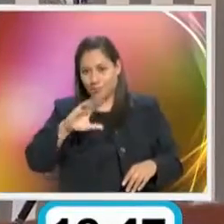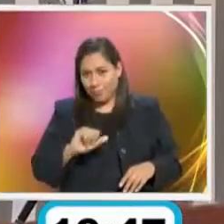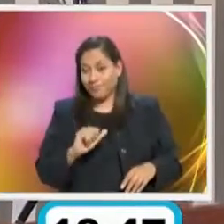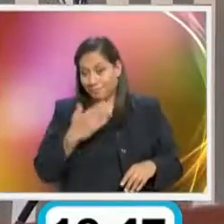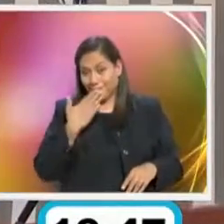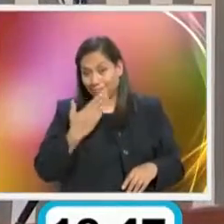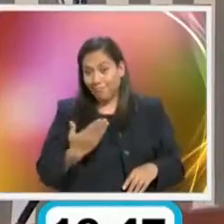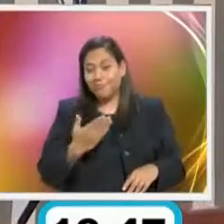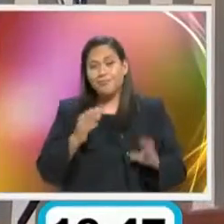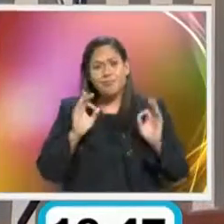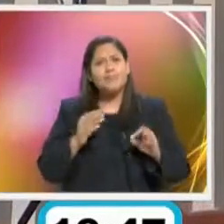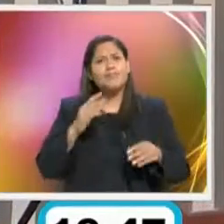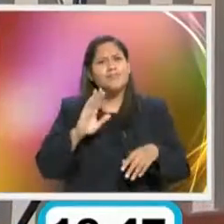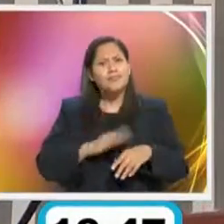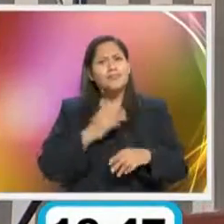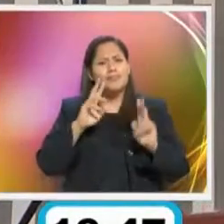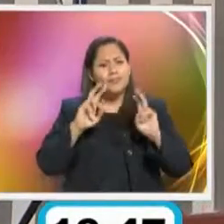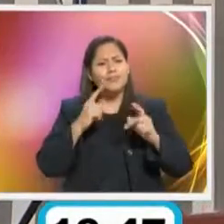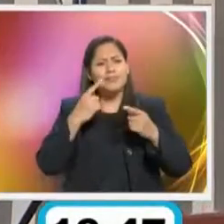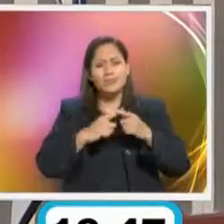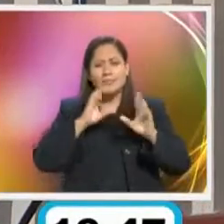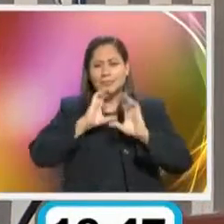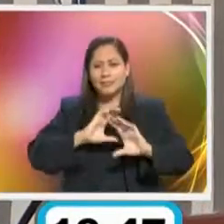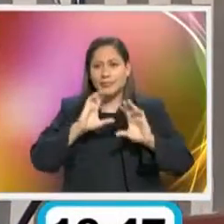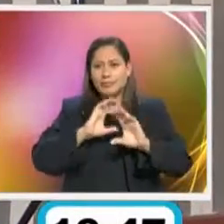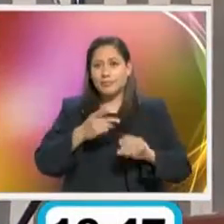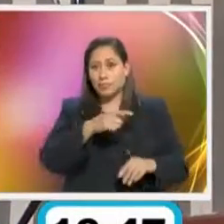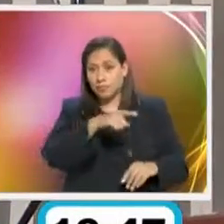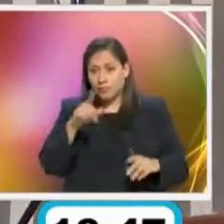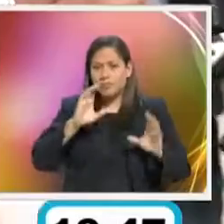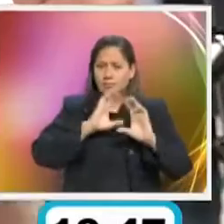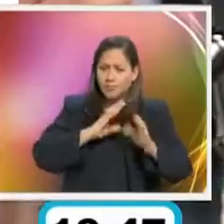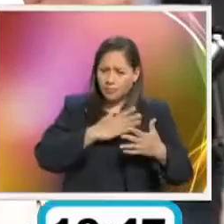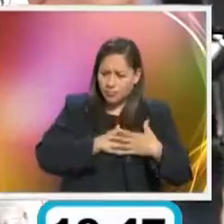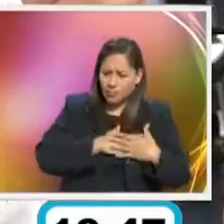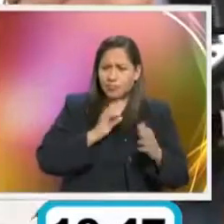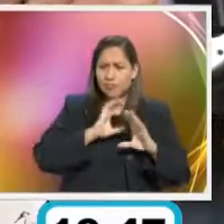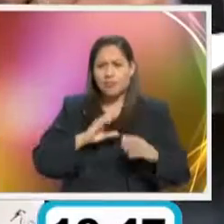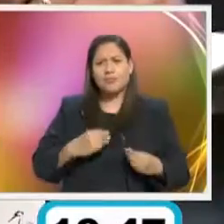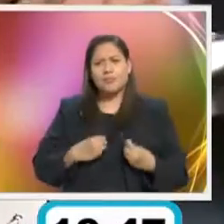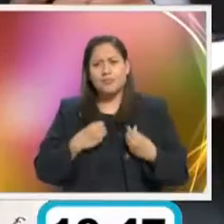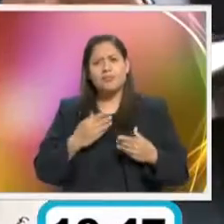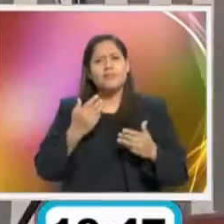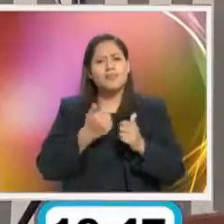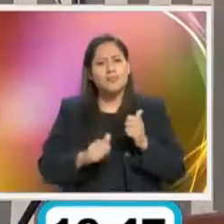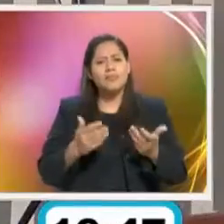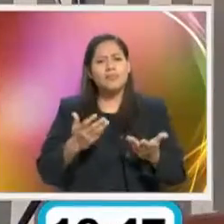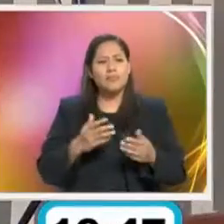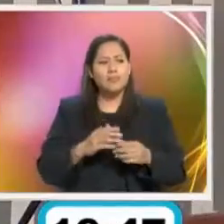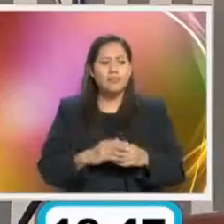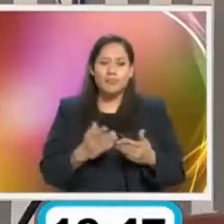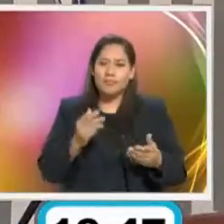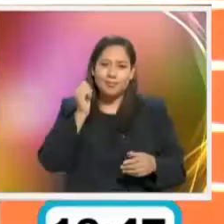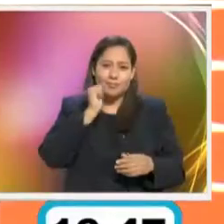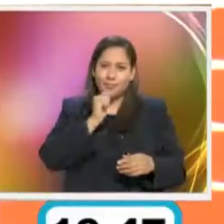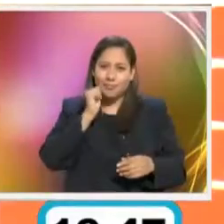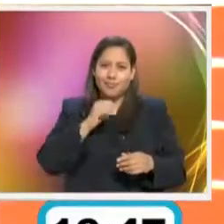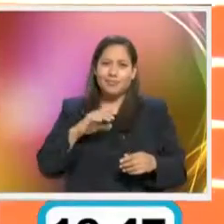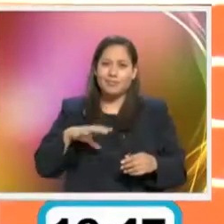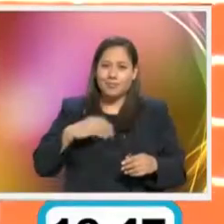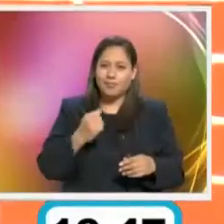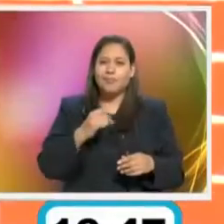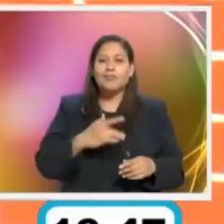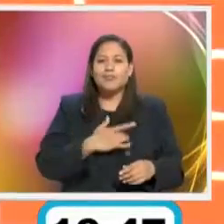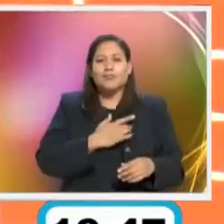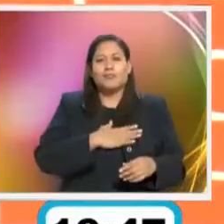bien, perfecto. ¿Y a quién le cantan ustedes? ¿Ustedes le cantan al amor, le cantan a la vida, al desamor? Pues bueno, siempre intentamos tocar fibras